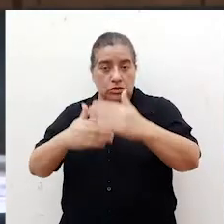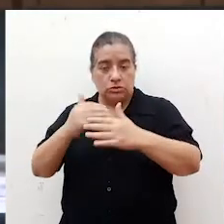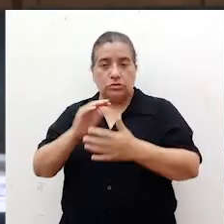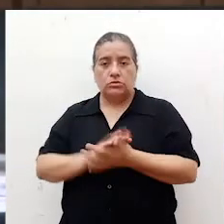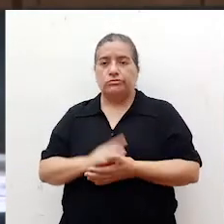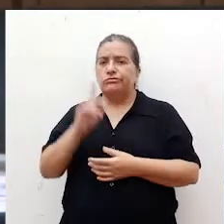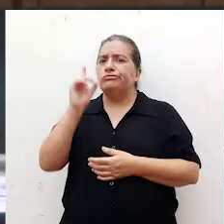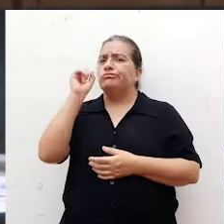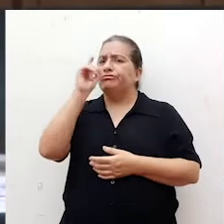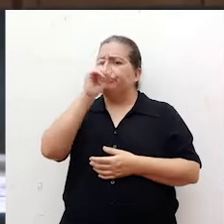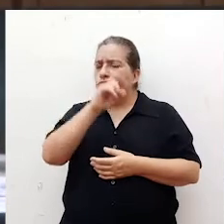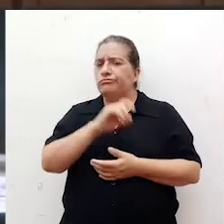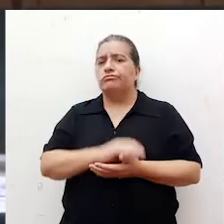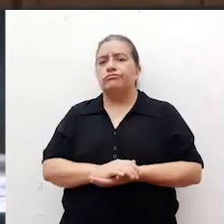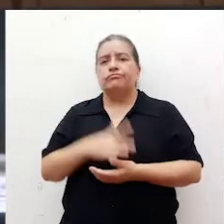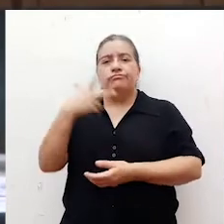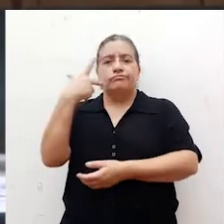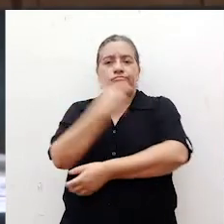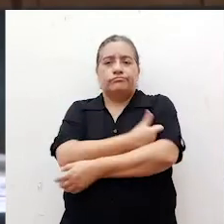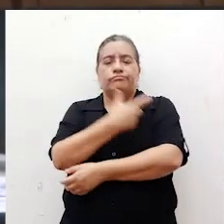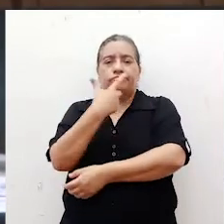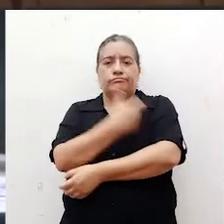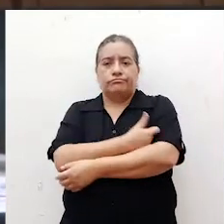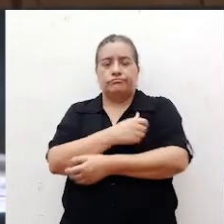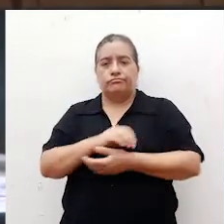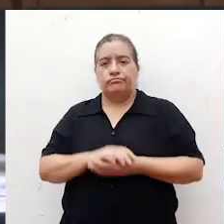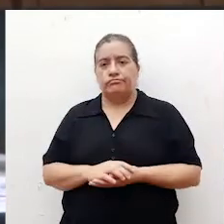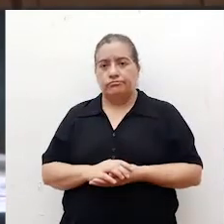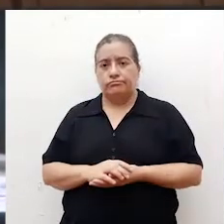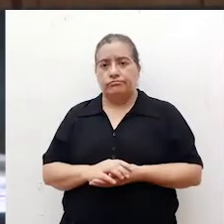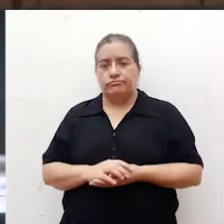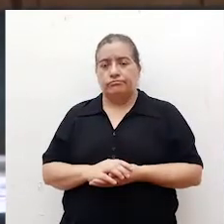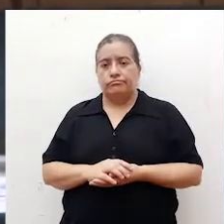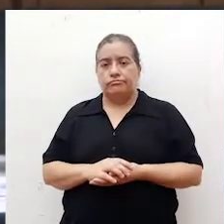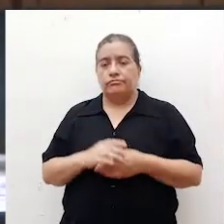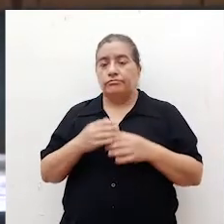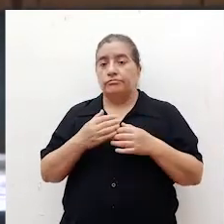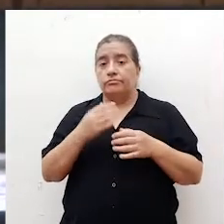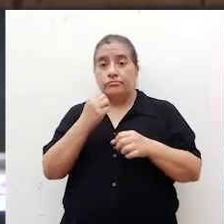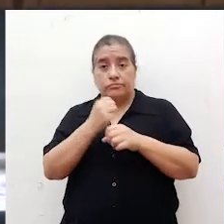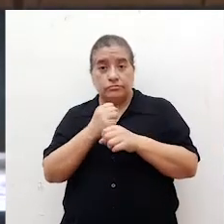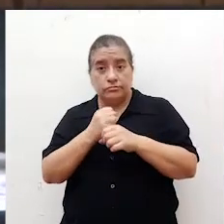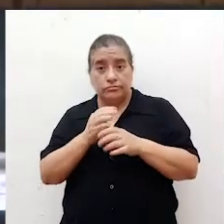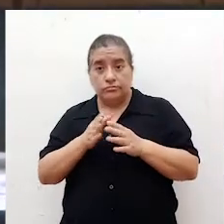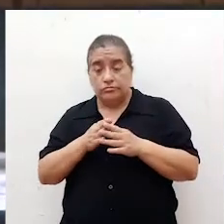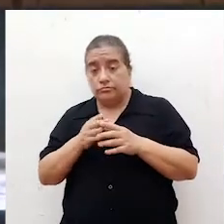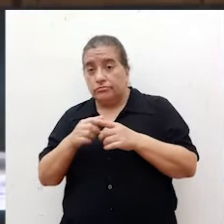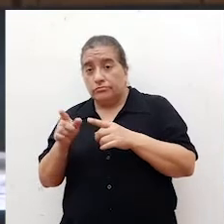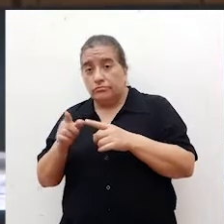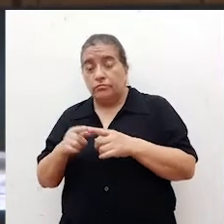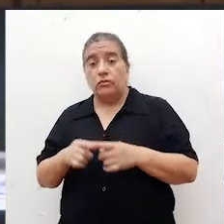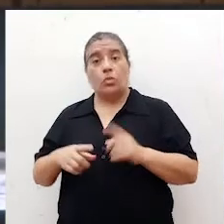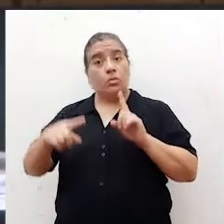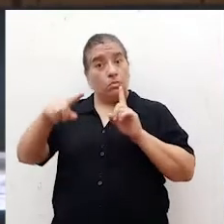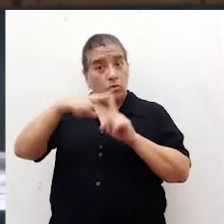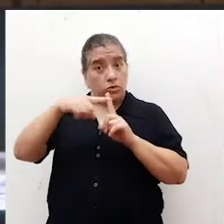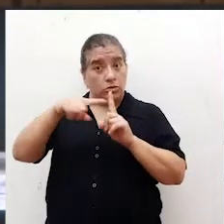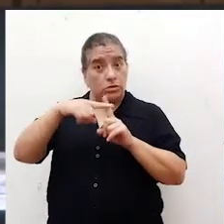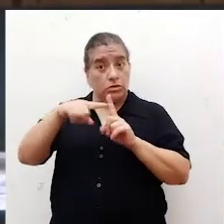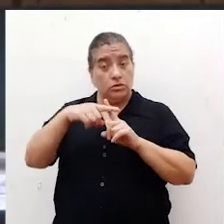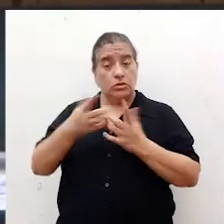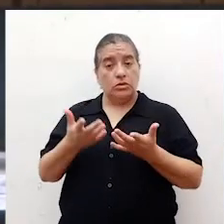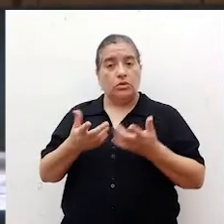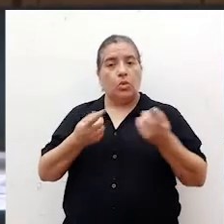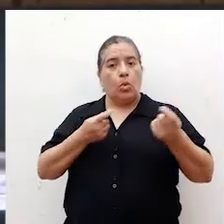caso de Inti y Brian, Bueno, este es un tema que ya está en